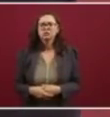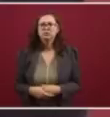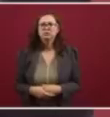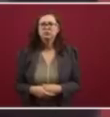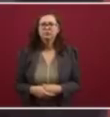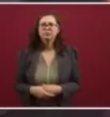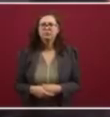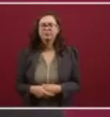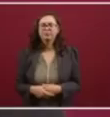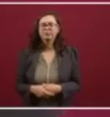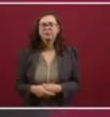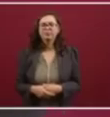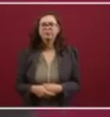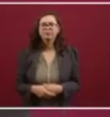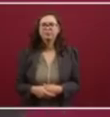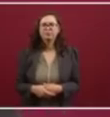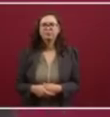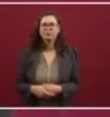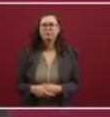vamos a